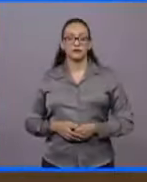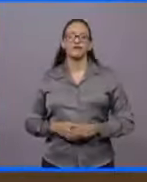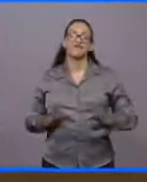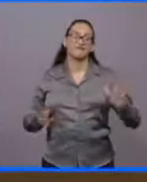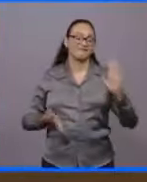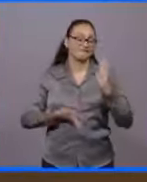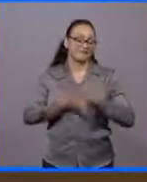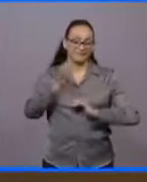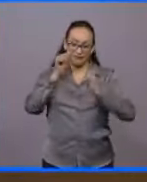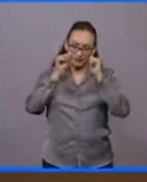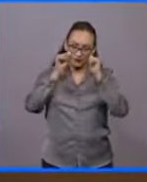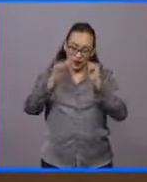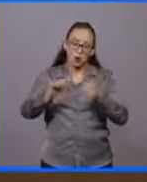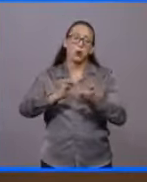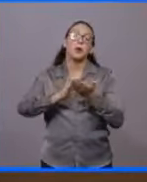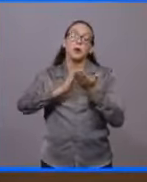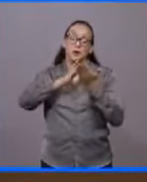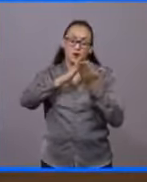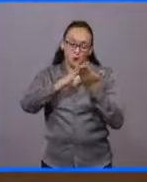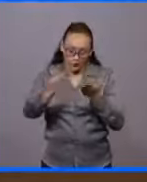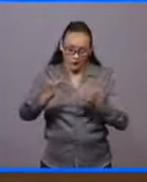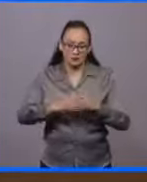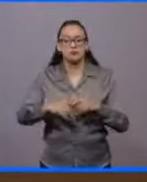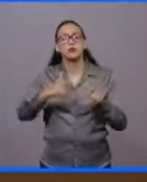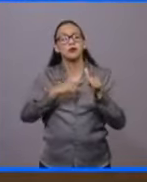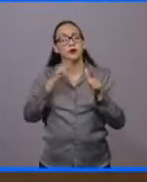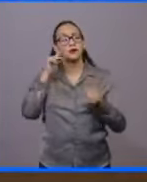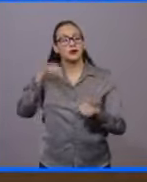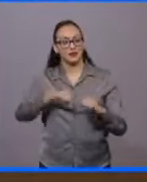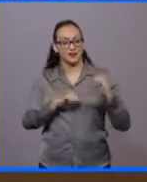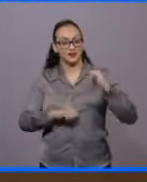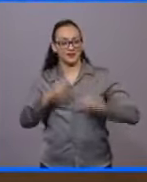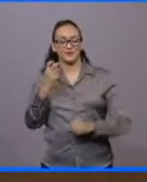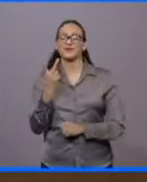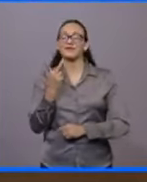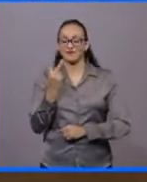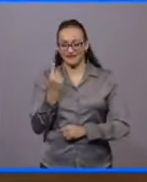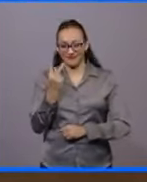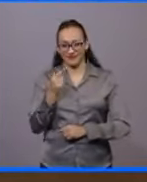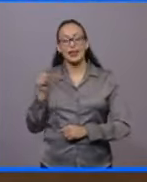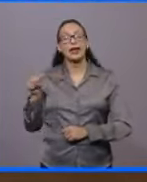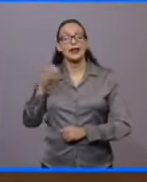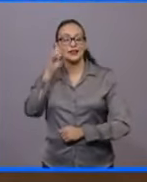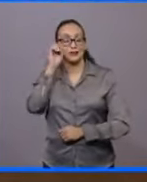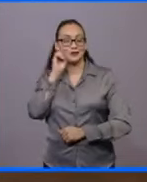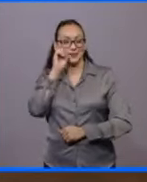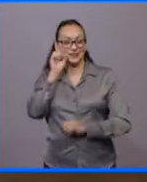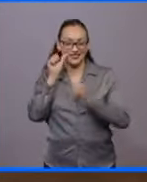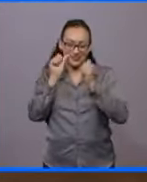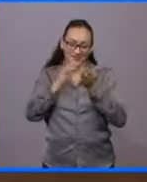Y ya nos vamos, como siempre, muchas gracias por haber estado con nosotros. Manténgase pendiente de esta señal. Soy Oscar